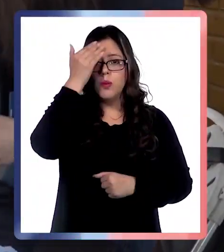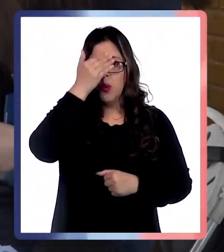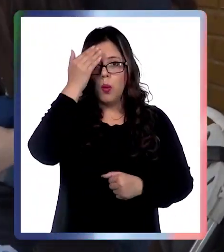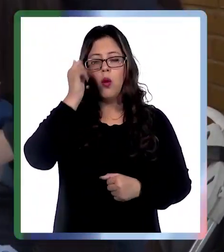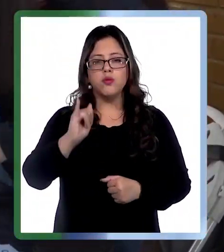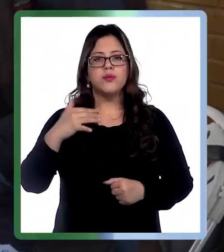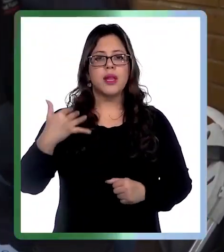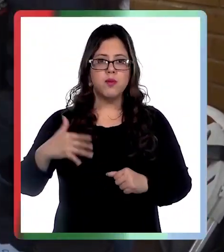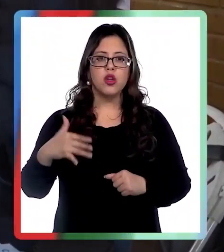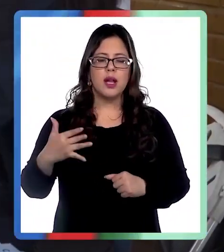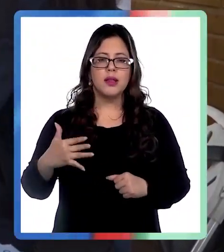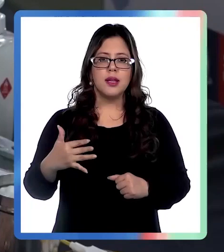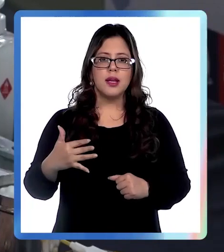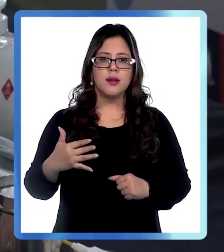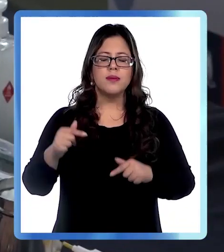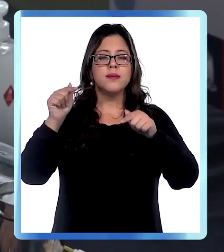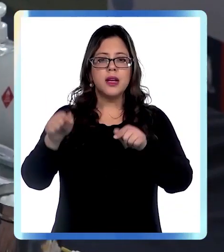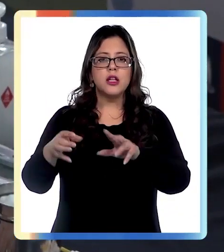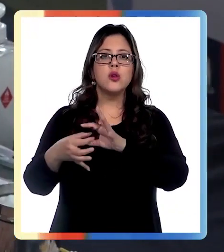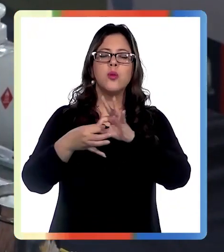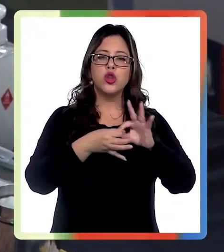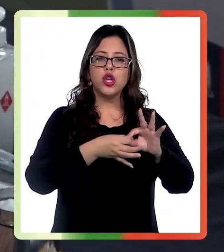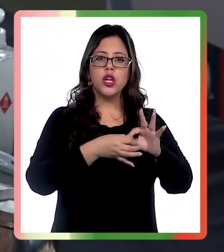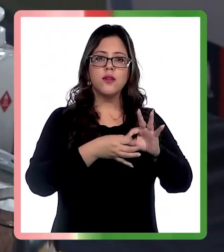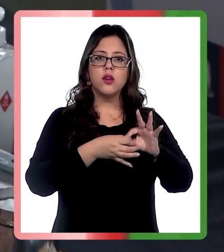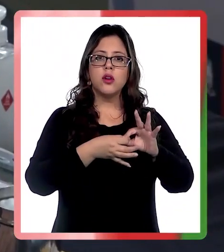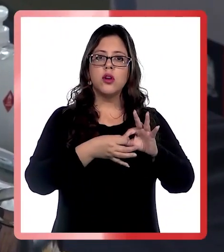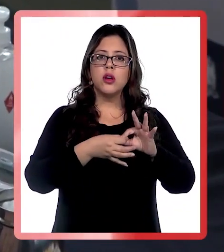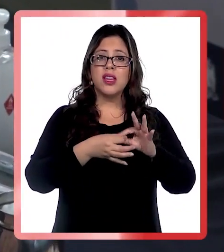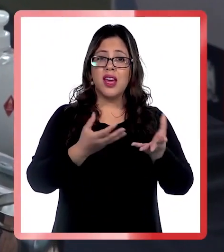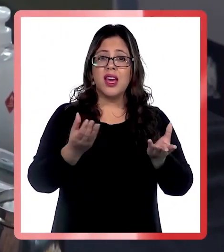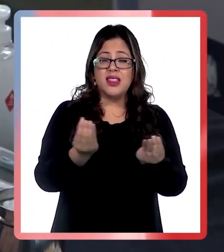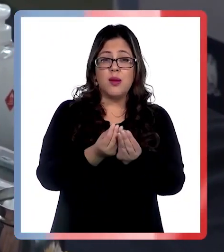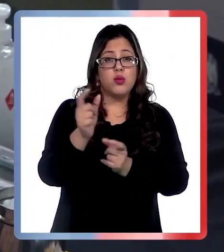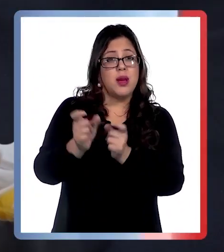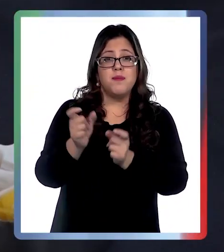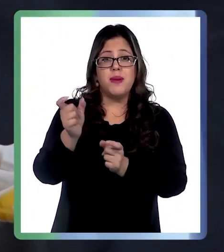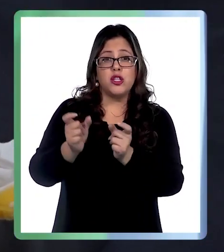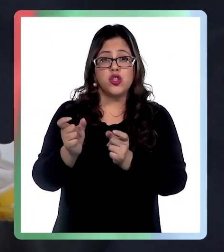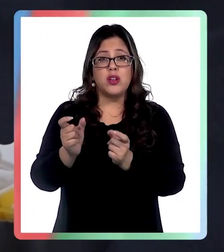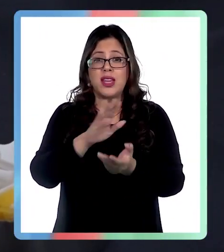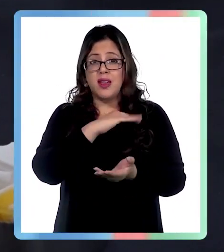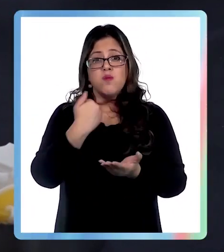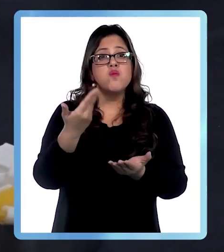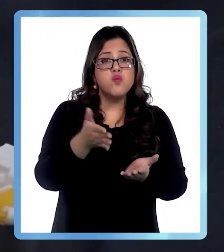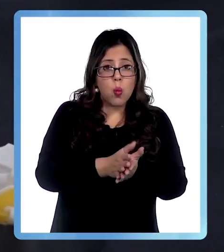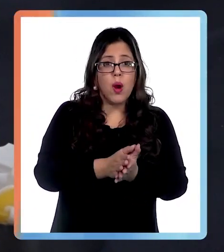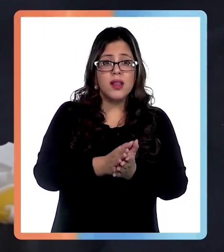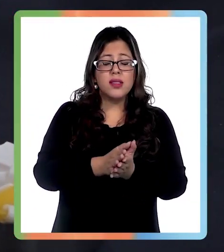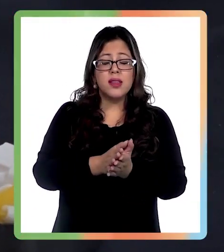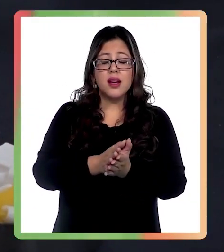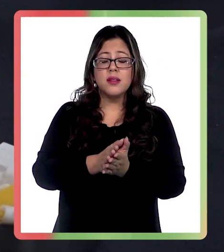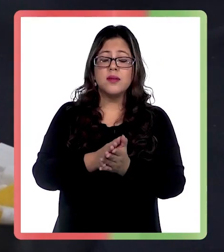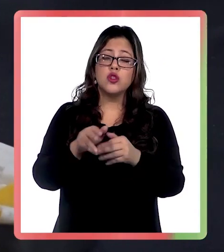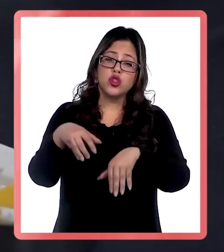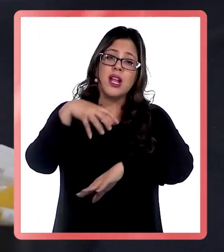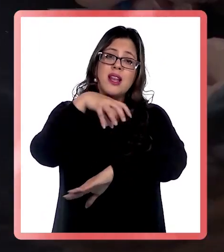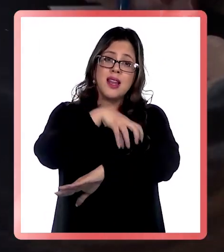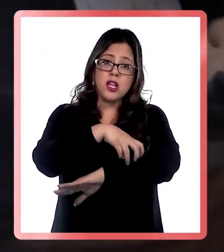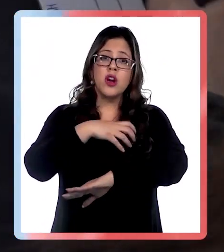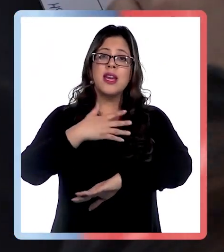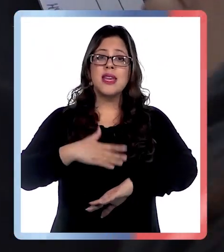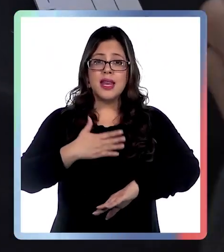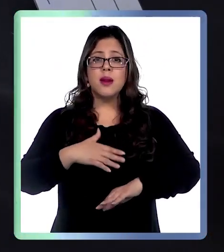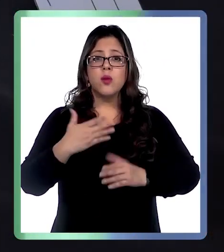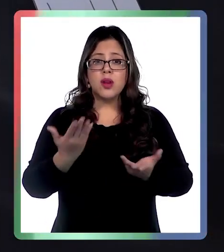entonces es una preocupación importante es una causa de de alta morbilidad y también mortalidad en el